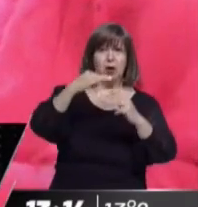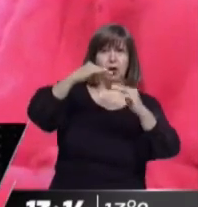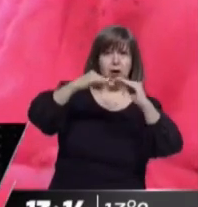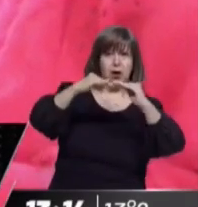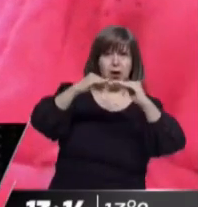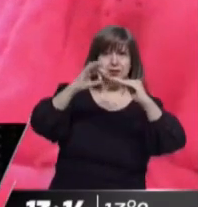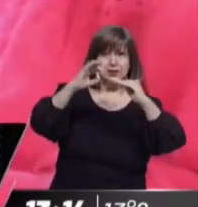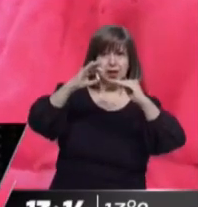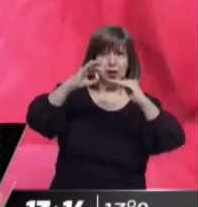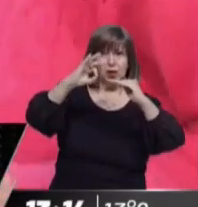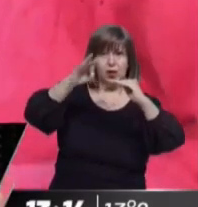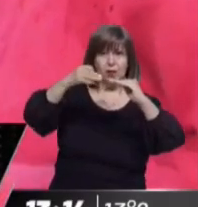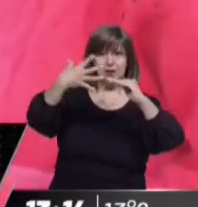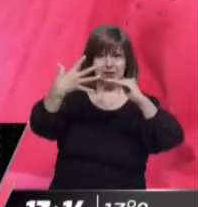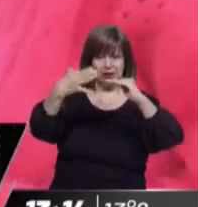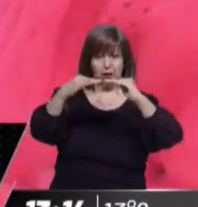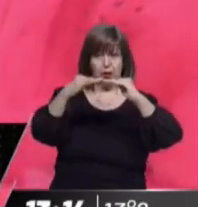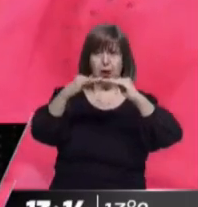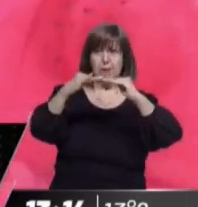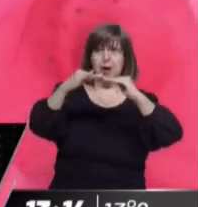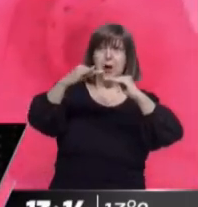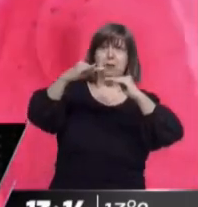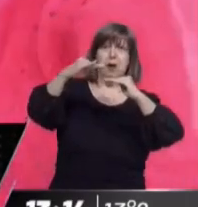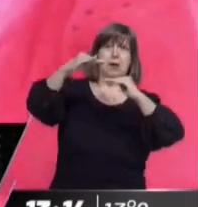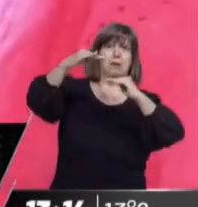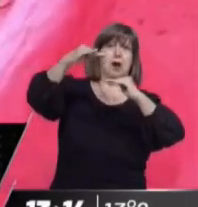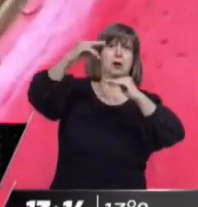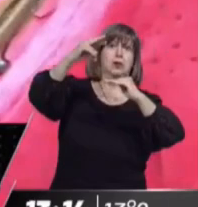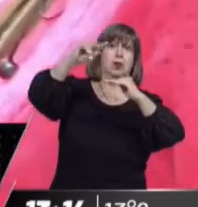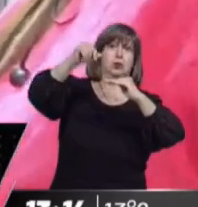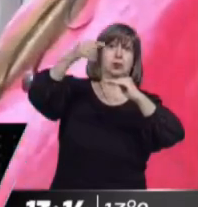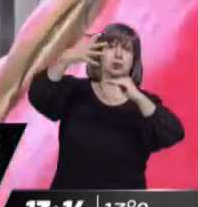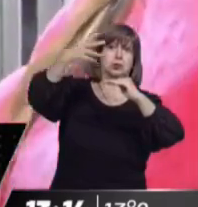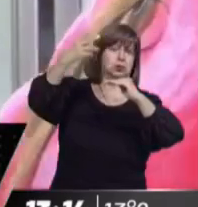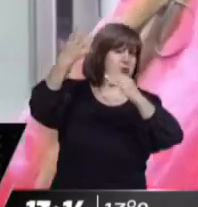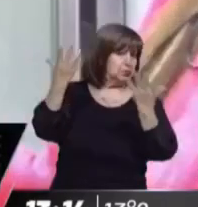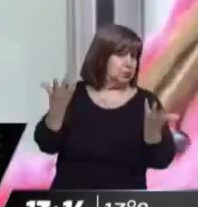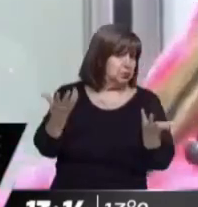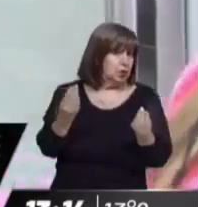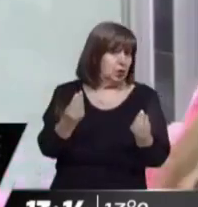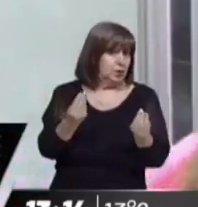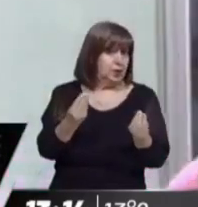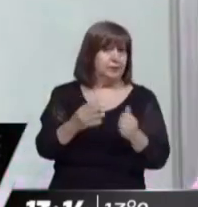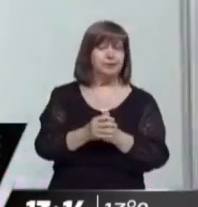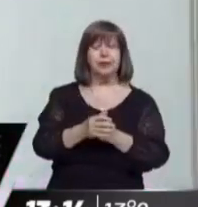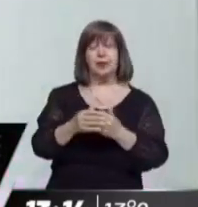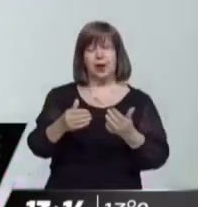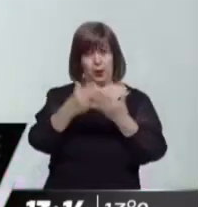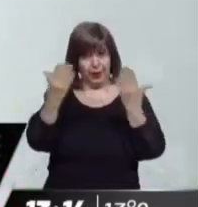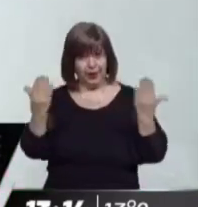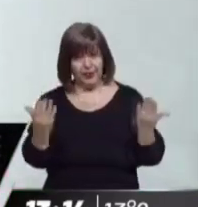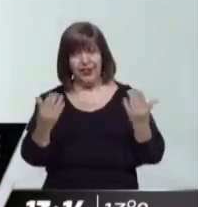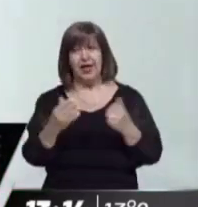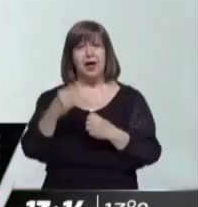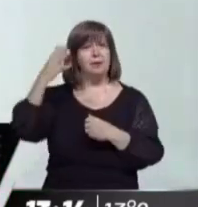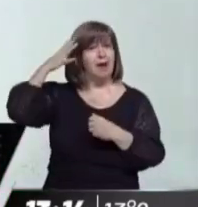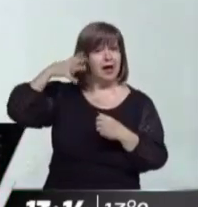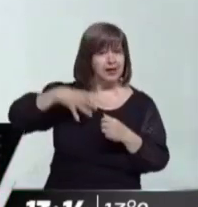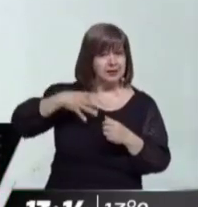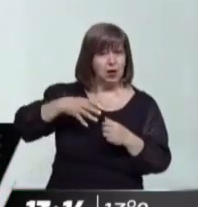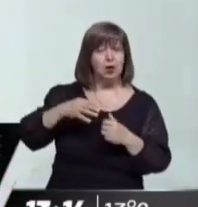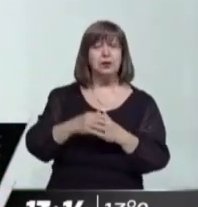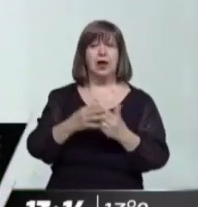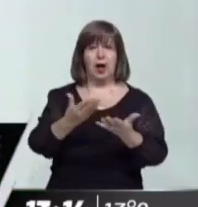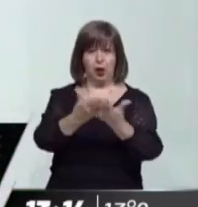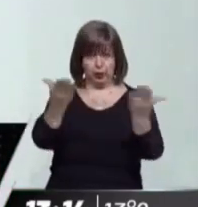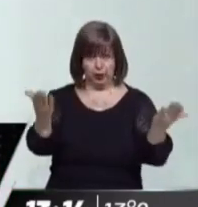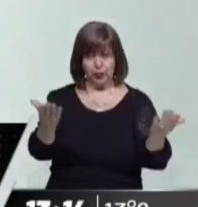0,5 permitido por mucho cómo le va Qué tal Buen día Marisol buen día a la audiencia sí lo primero que